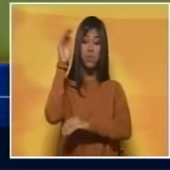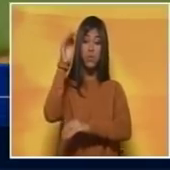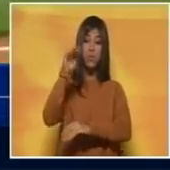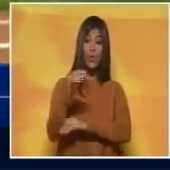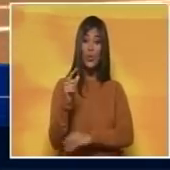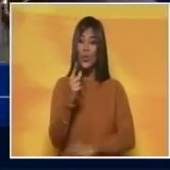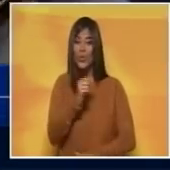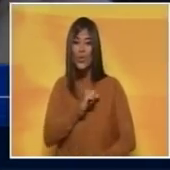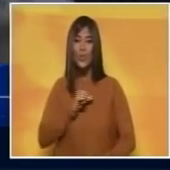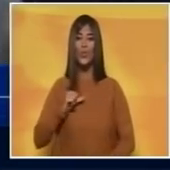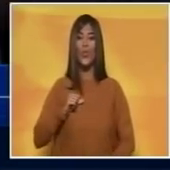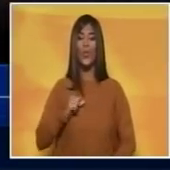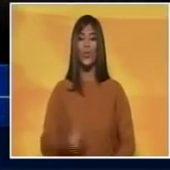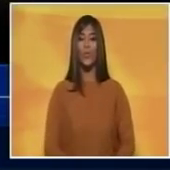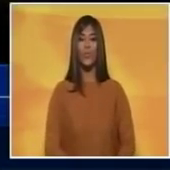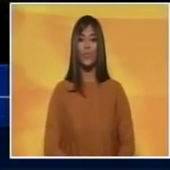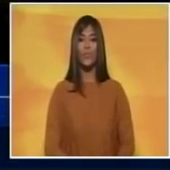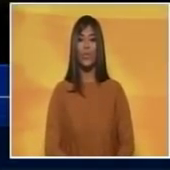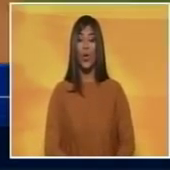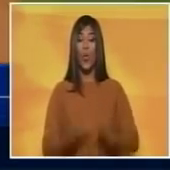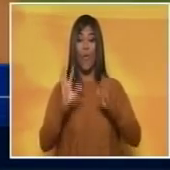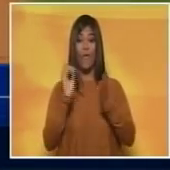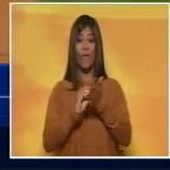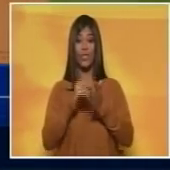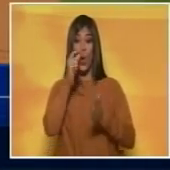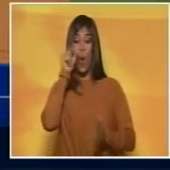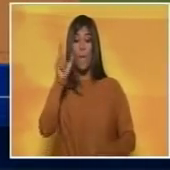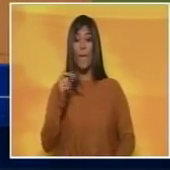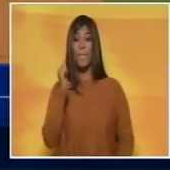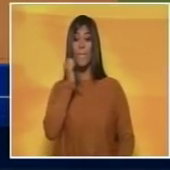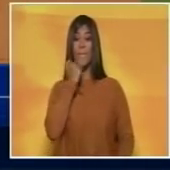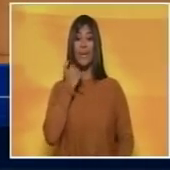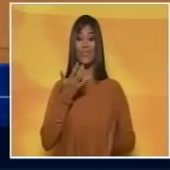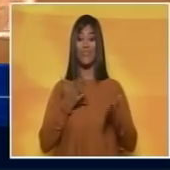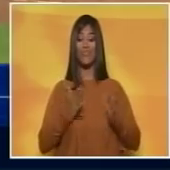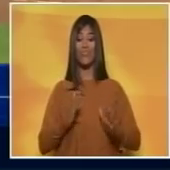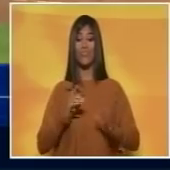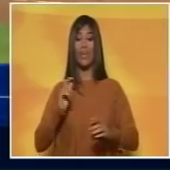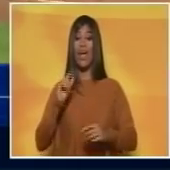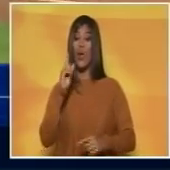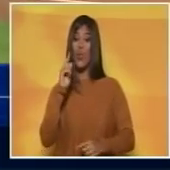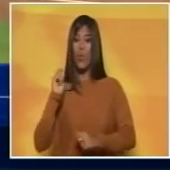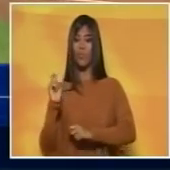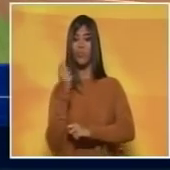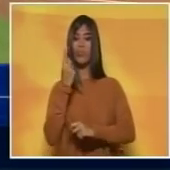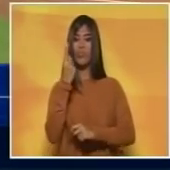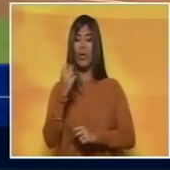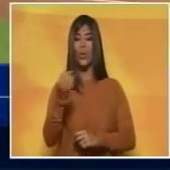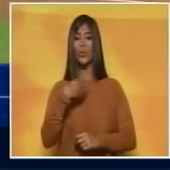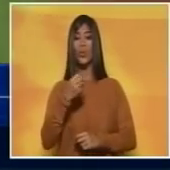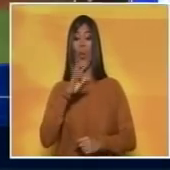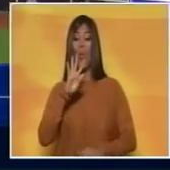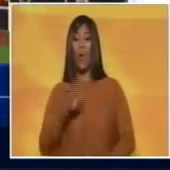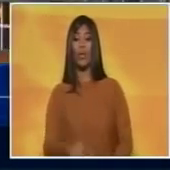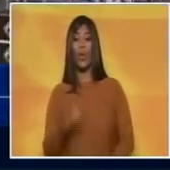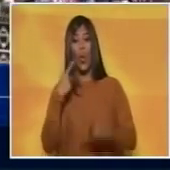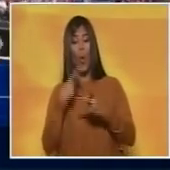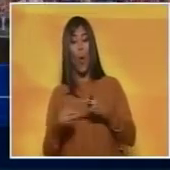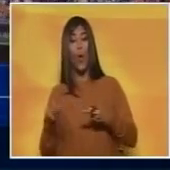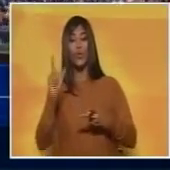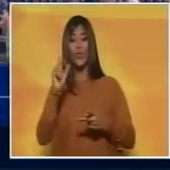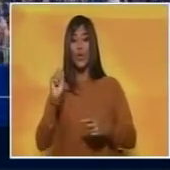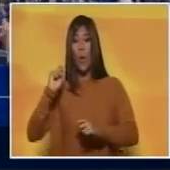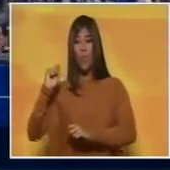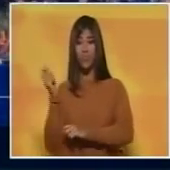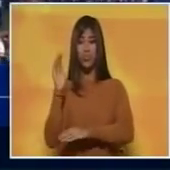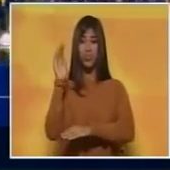solitario por el jardín central, noveno del año para el valenciano que bateó de 4-1. En el cuarto comenzó el show de Eduardo Escobar. Bateando a la